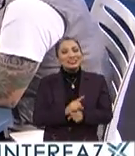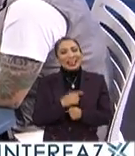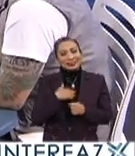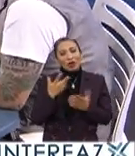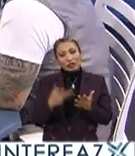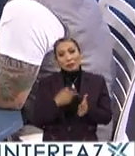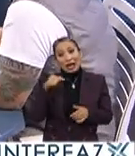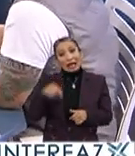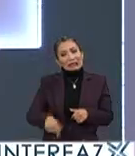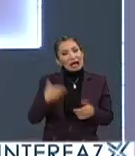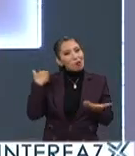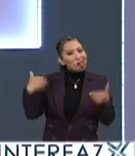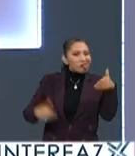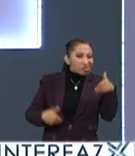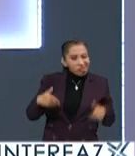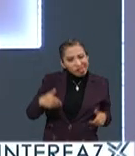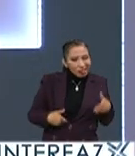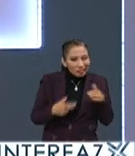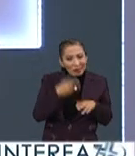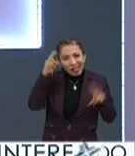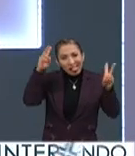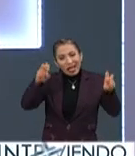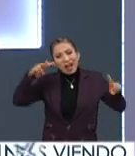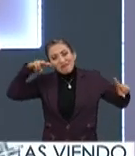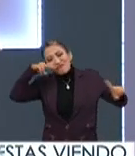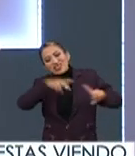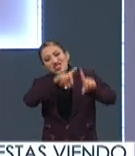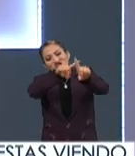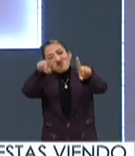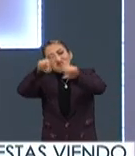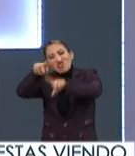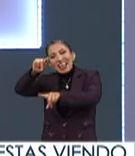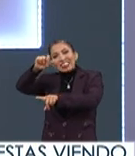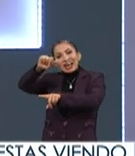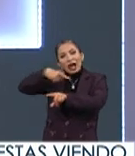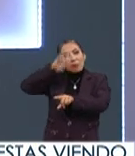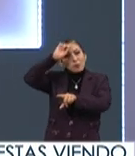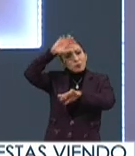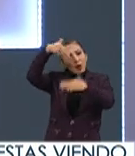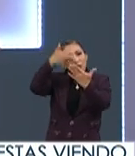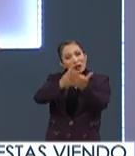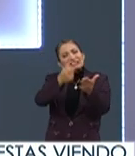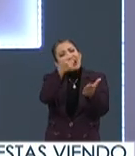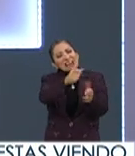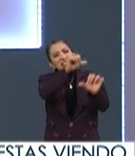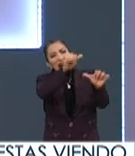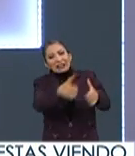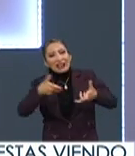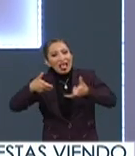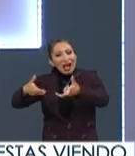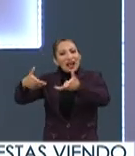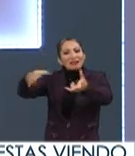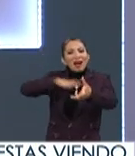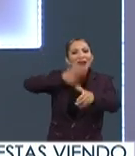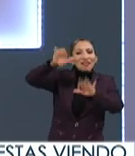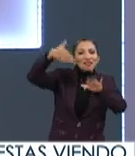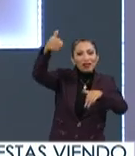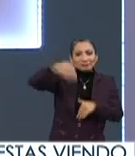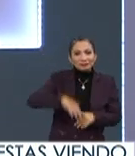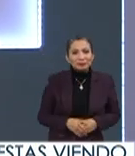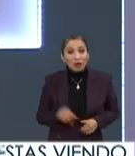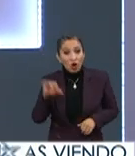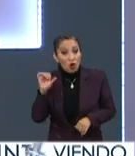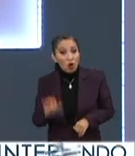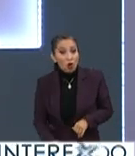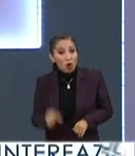buenos días. Pues aquí dando lata de nuevo con esto que se llama Visión Alterna, ¿no? Trayéndole nuevas propuestas sobre el arte urbano que se realiza. Y